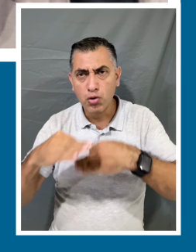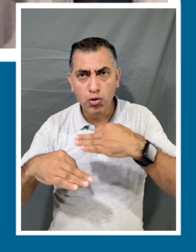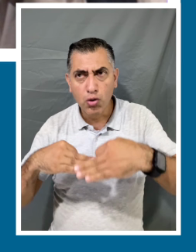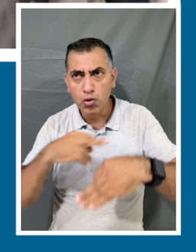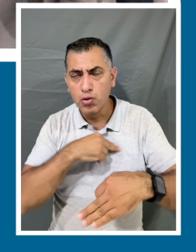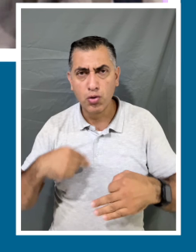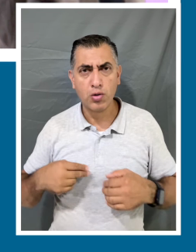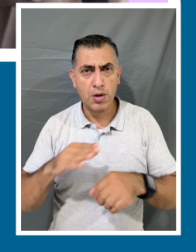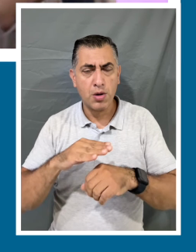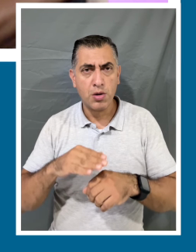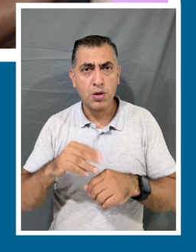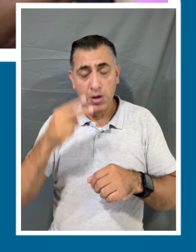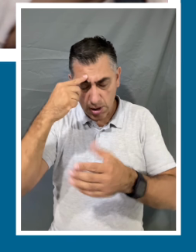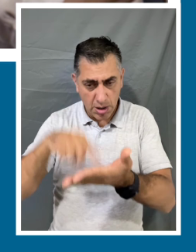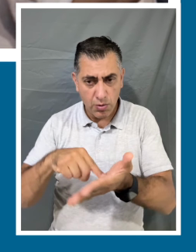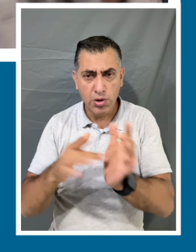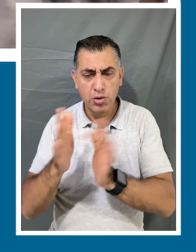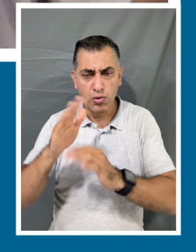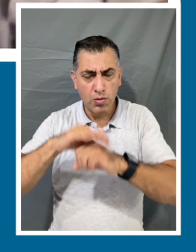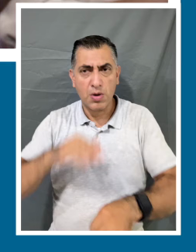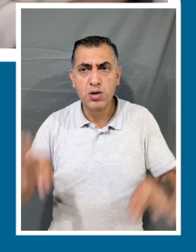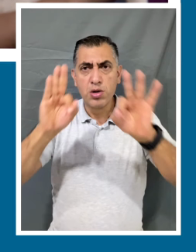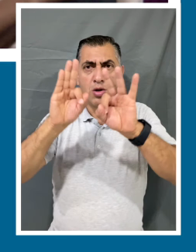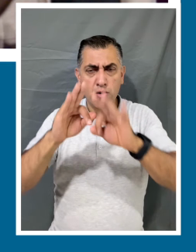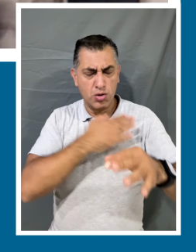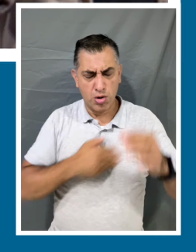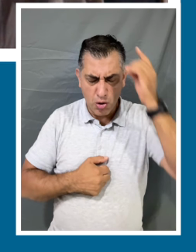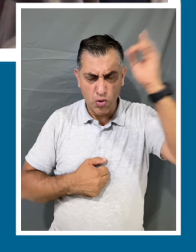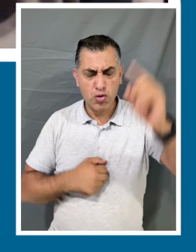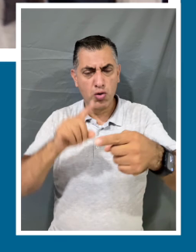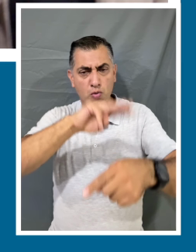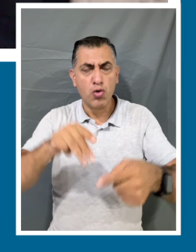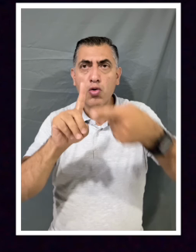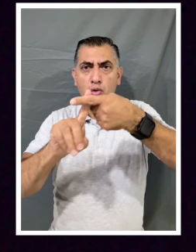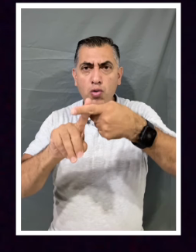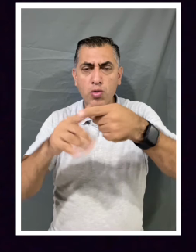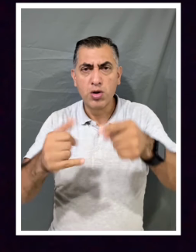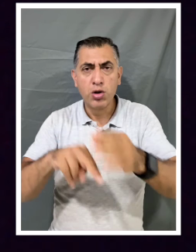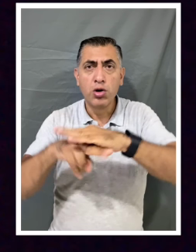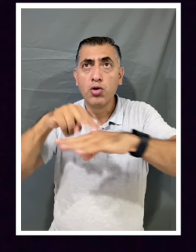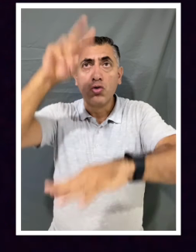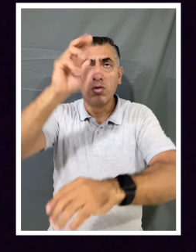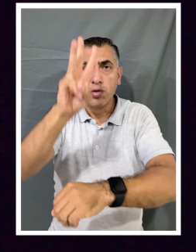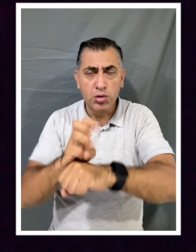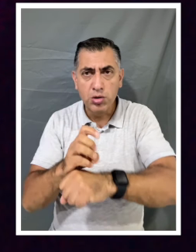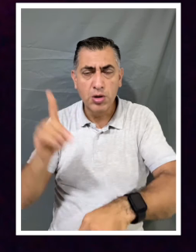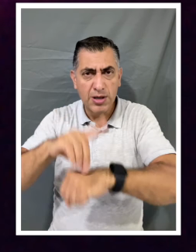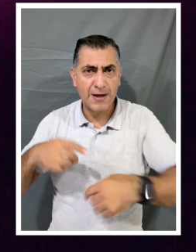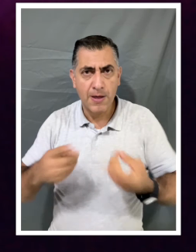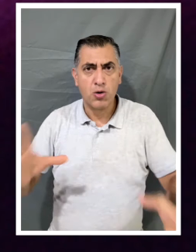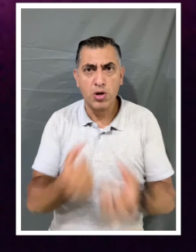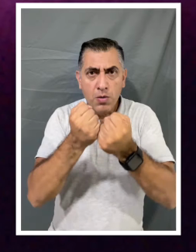Jesús es el señor es el rey de reyes y señor de señores que es hijo de Dios murió en una cruz y resucitó al tercer día para